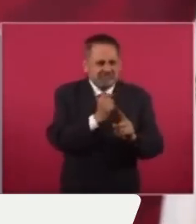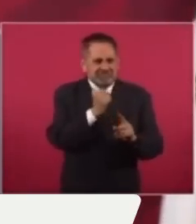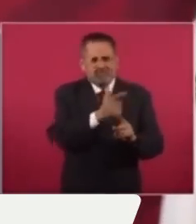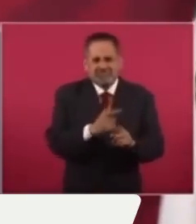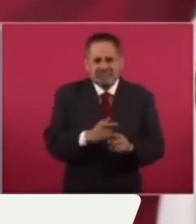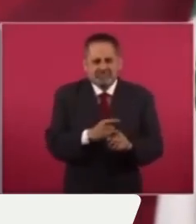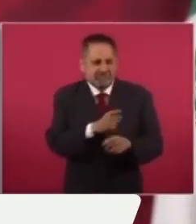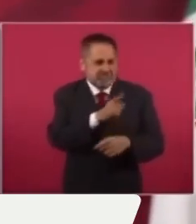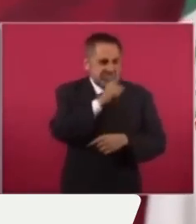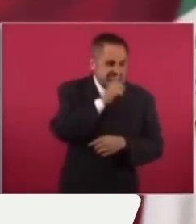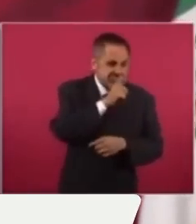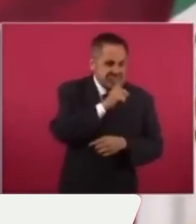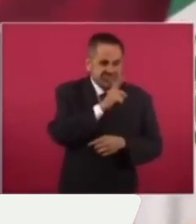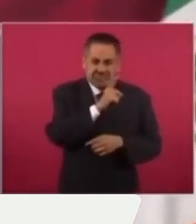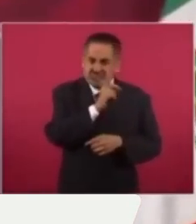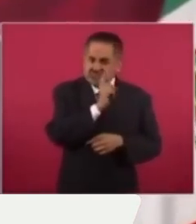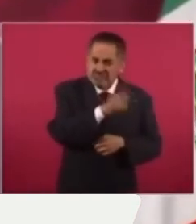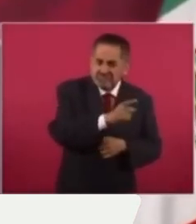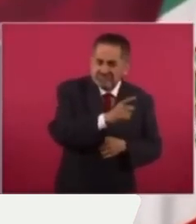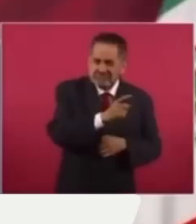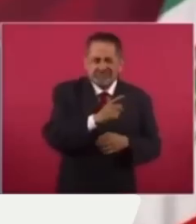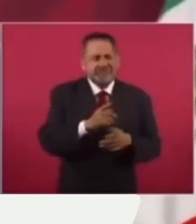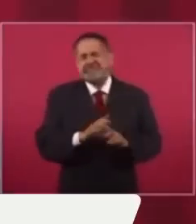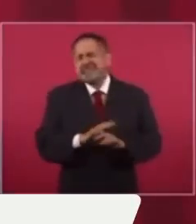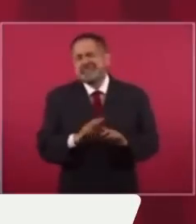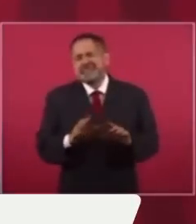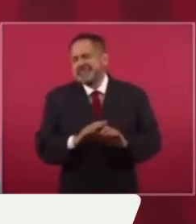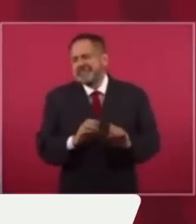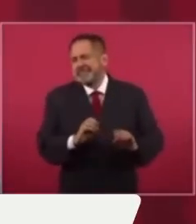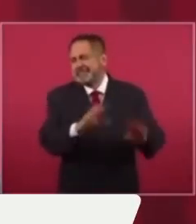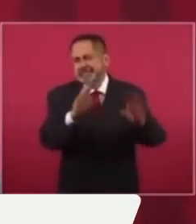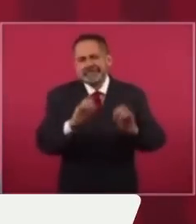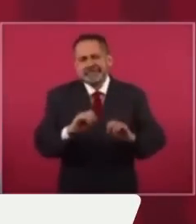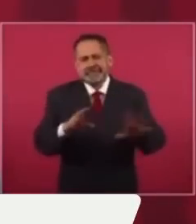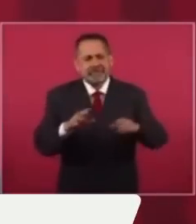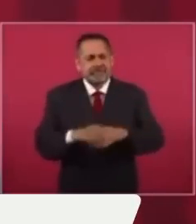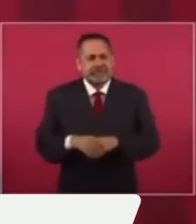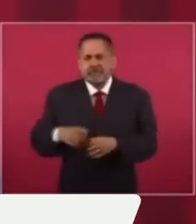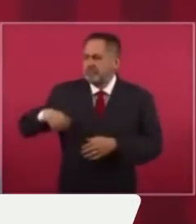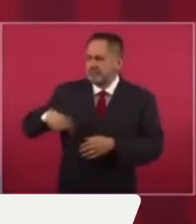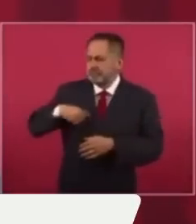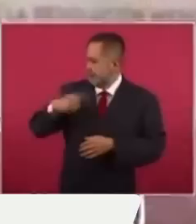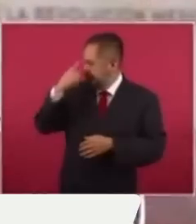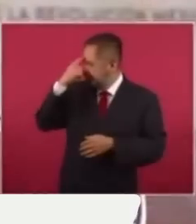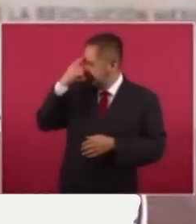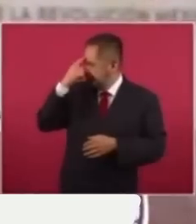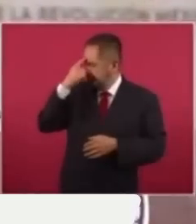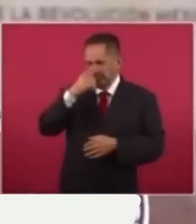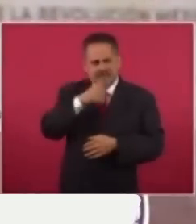para reprimir a nadie es una cuestión de principios